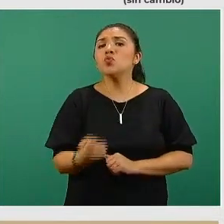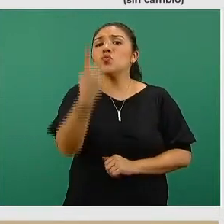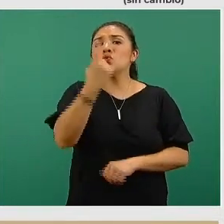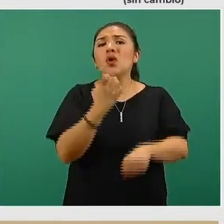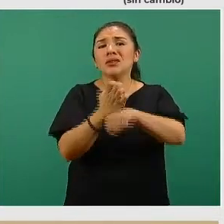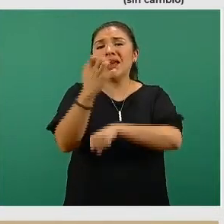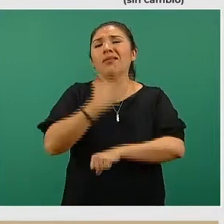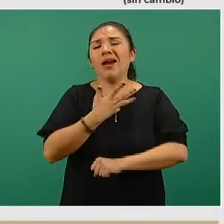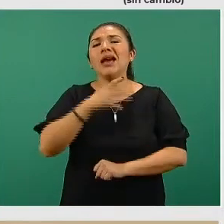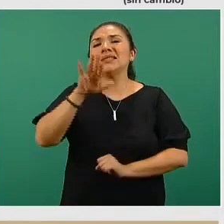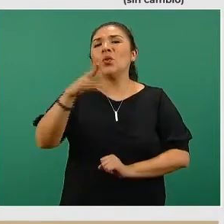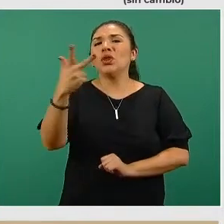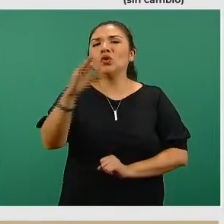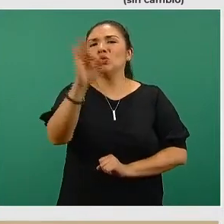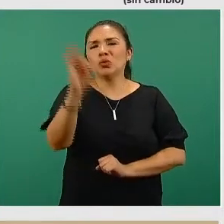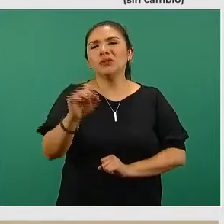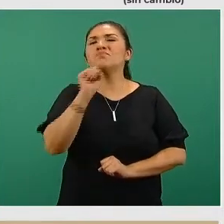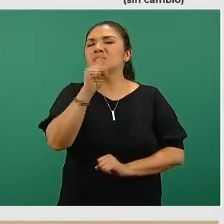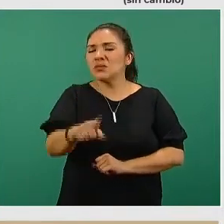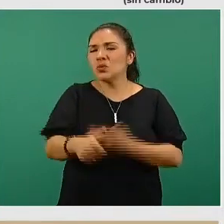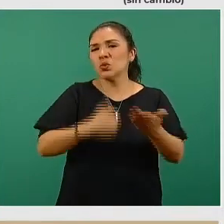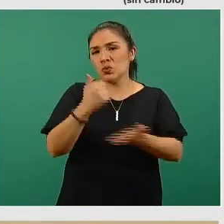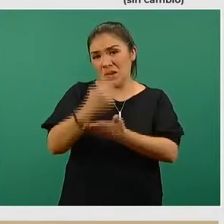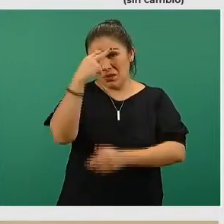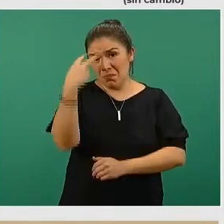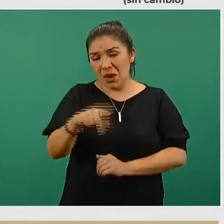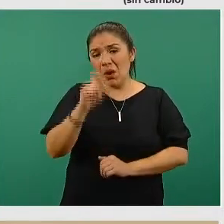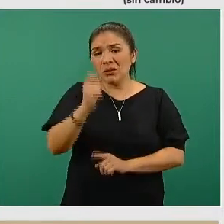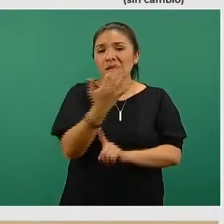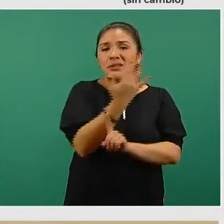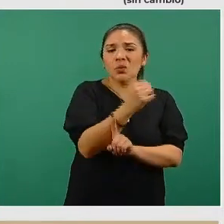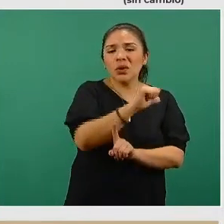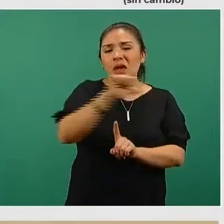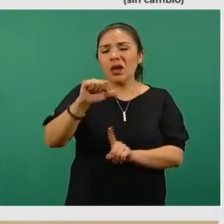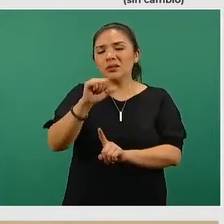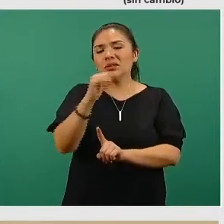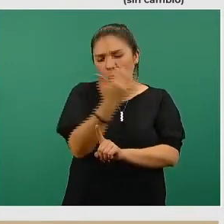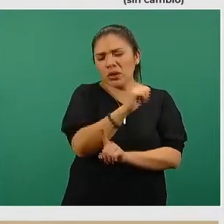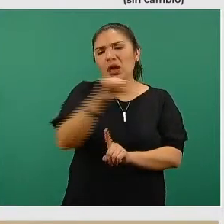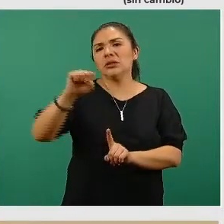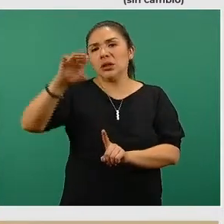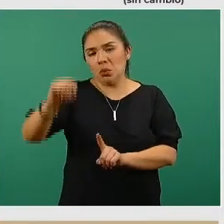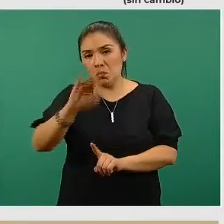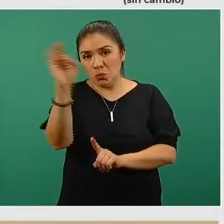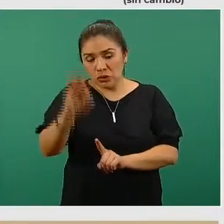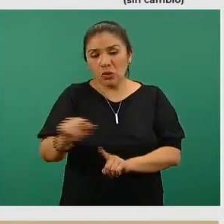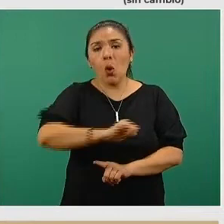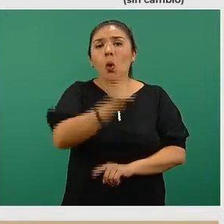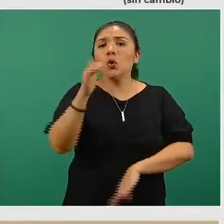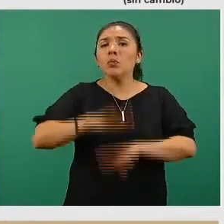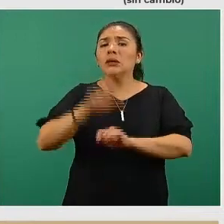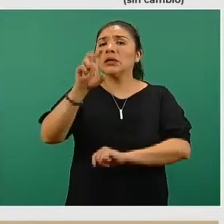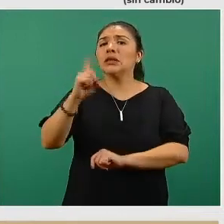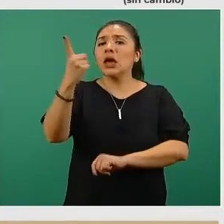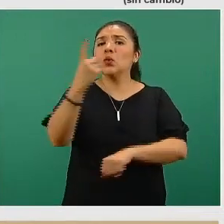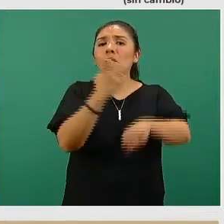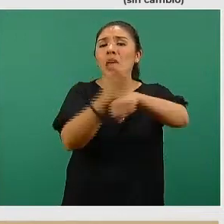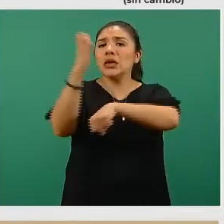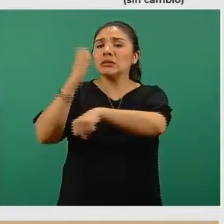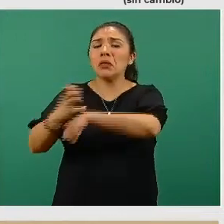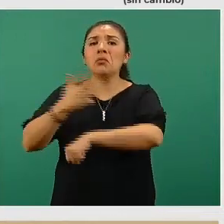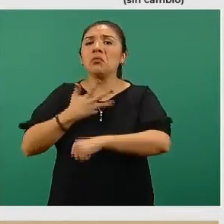con 58%, que también es la Ciudad de México, que está entre 50 y 69%, y 31 entidades que están por abajo